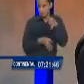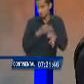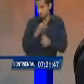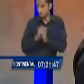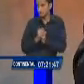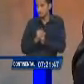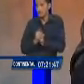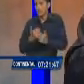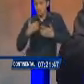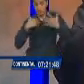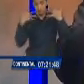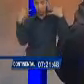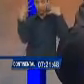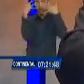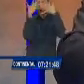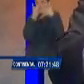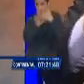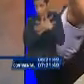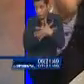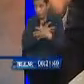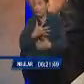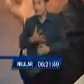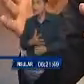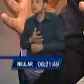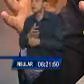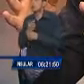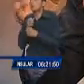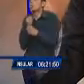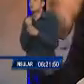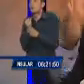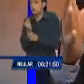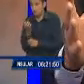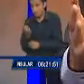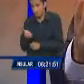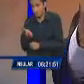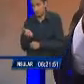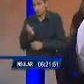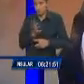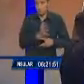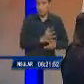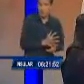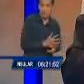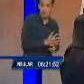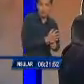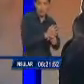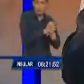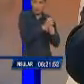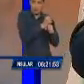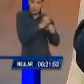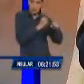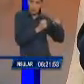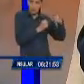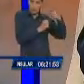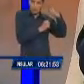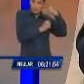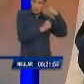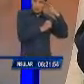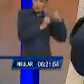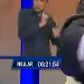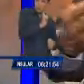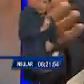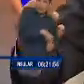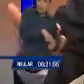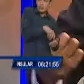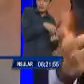hay que confundir la seguridad previsional de la seguridad que el Estado debe dar